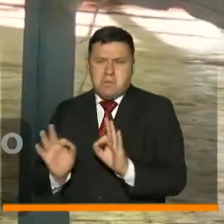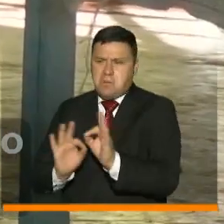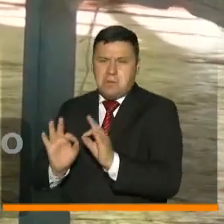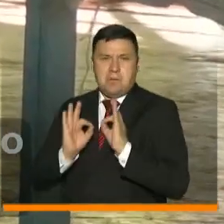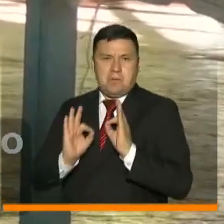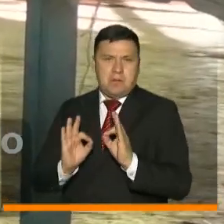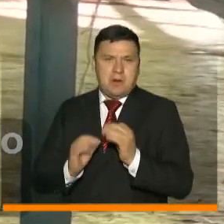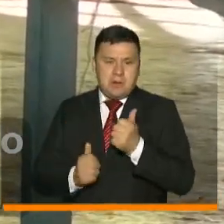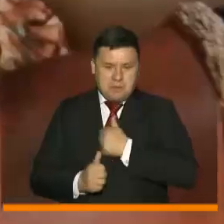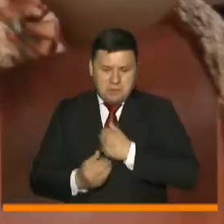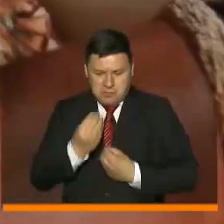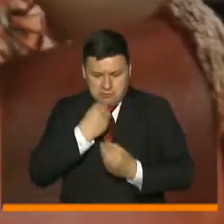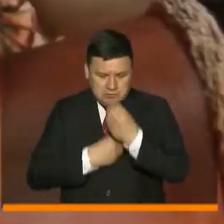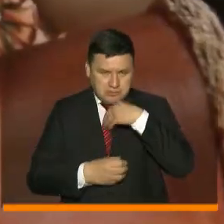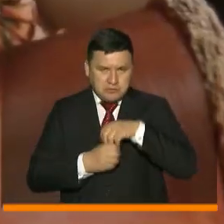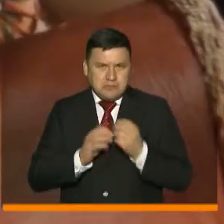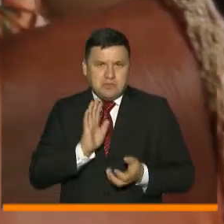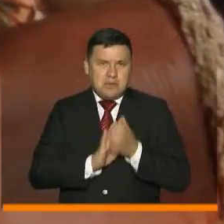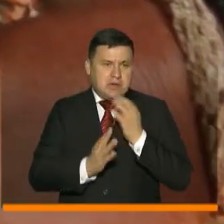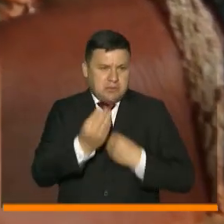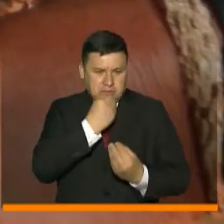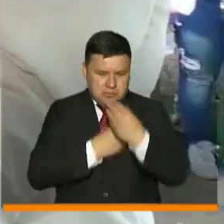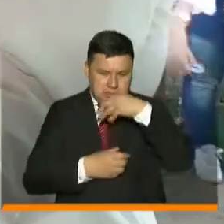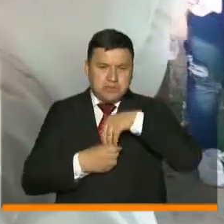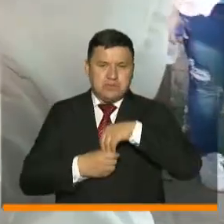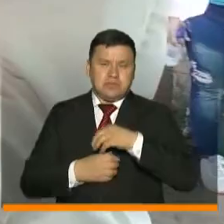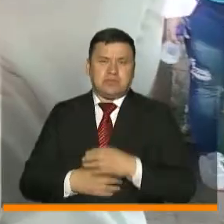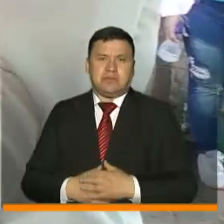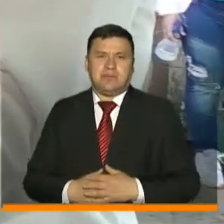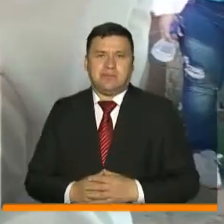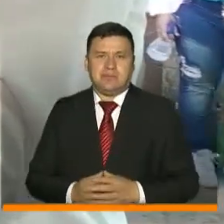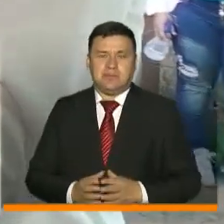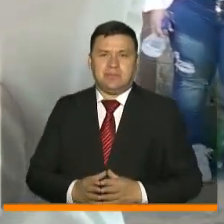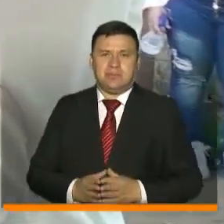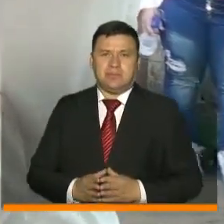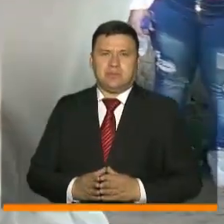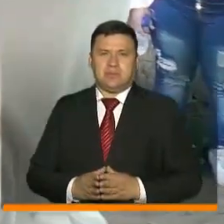para autoabastecerse en productos alimenticios.